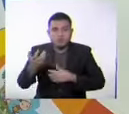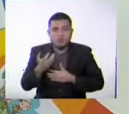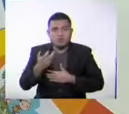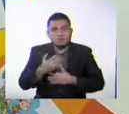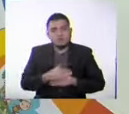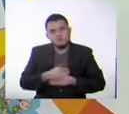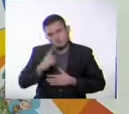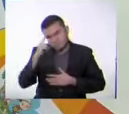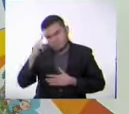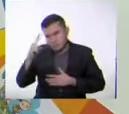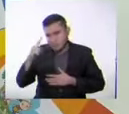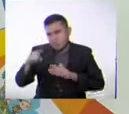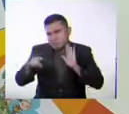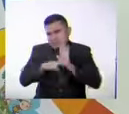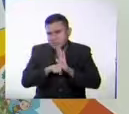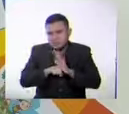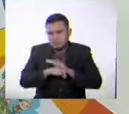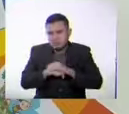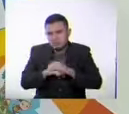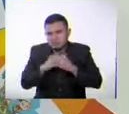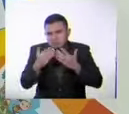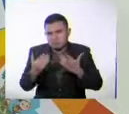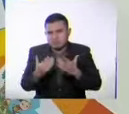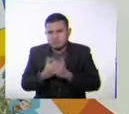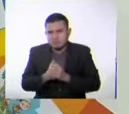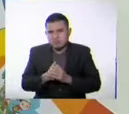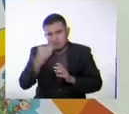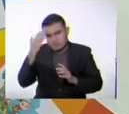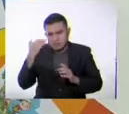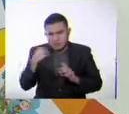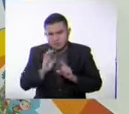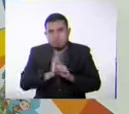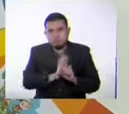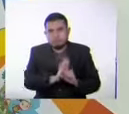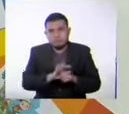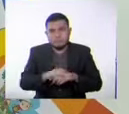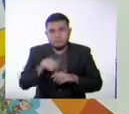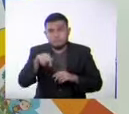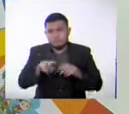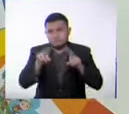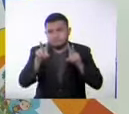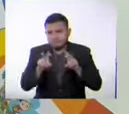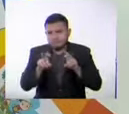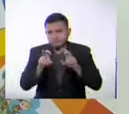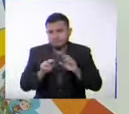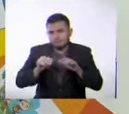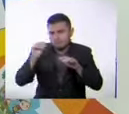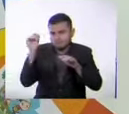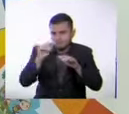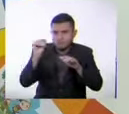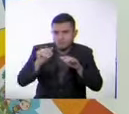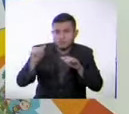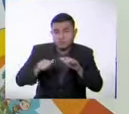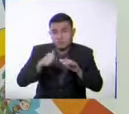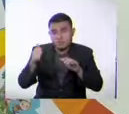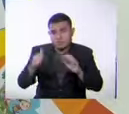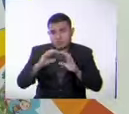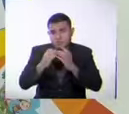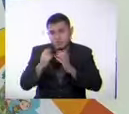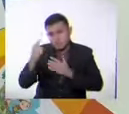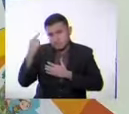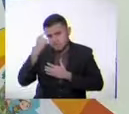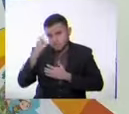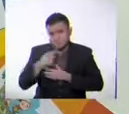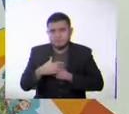que estamos con esta clase de temáticas que también construyan otro tipo de pensamiento. Y para eso